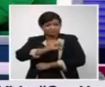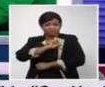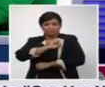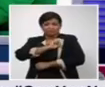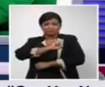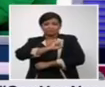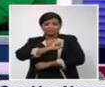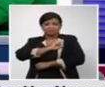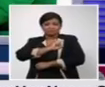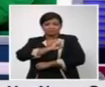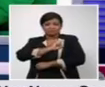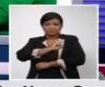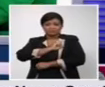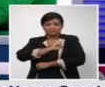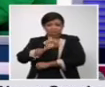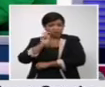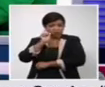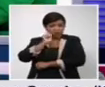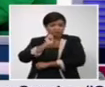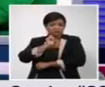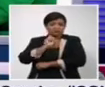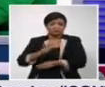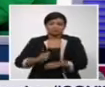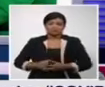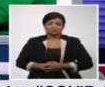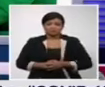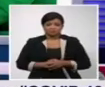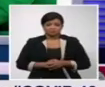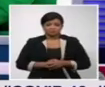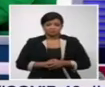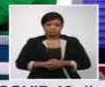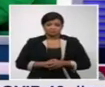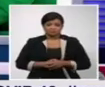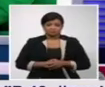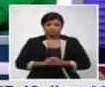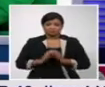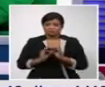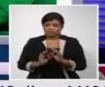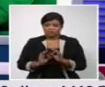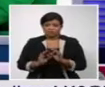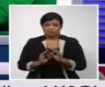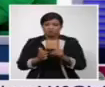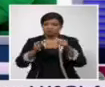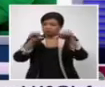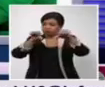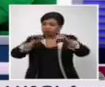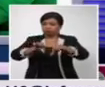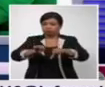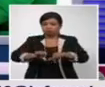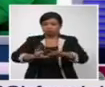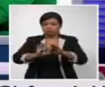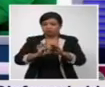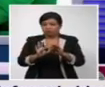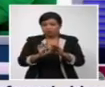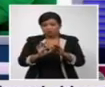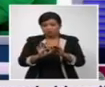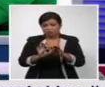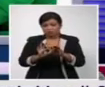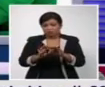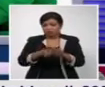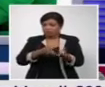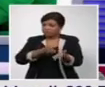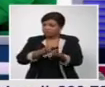hipoxemia refractaria al tratamiento y en un cuadro de bradicardia extrema, pues seguida de una